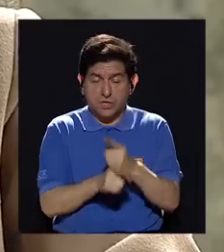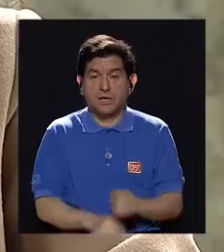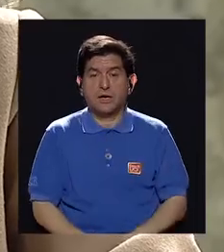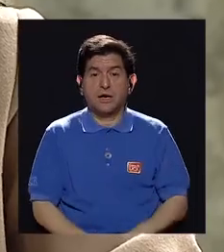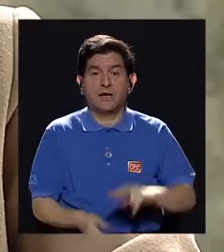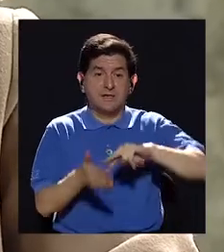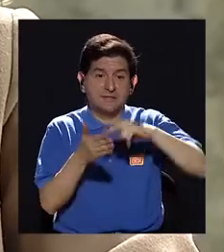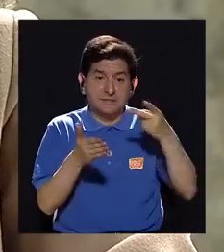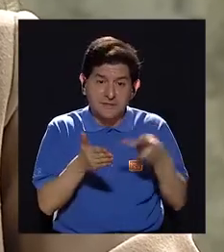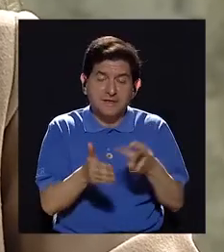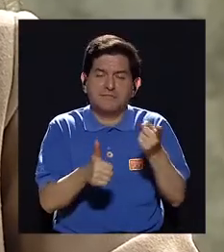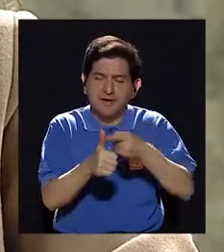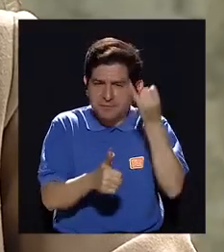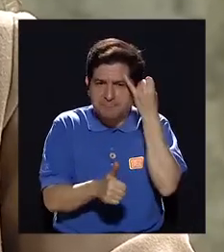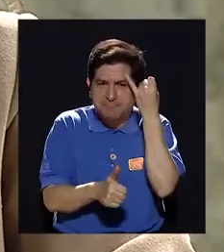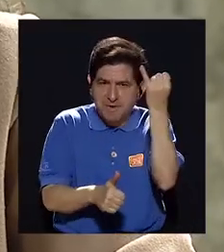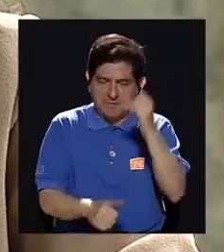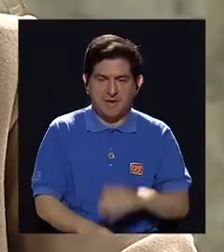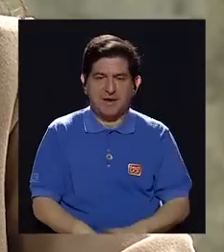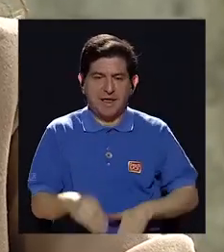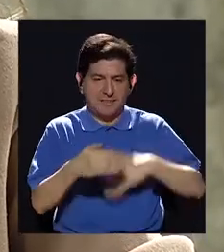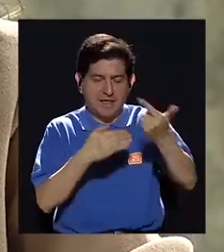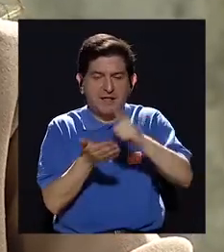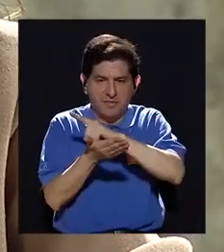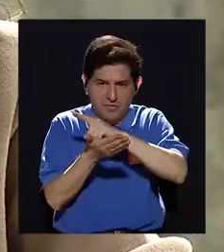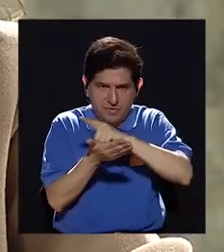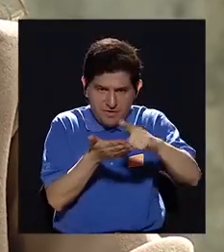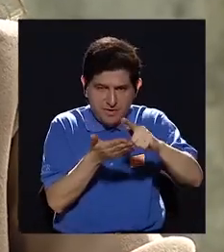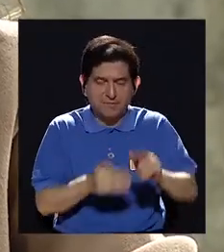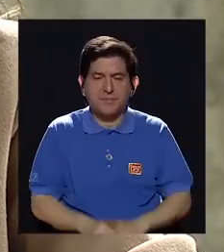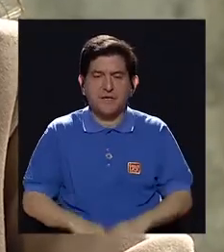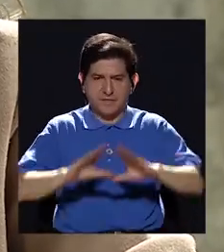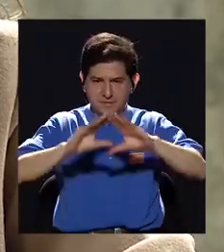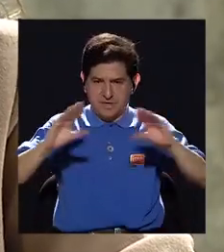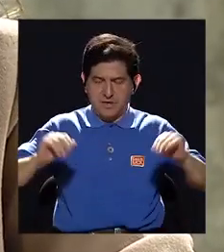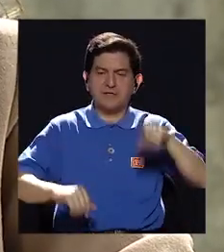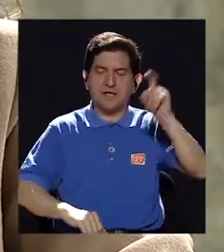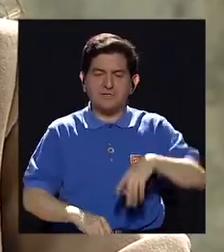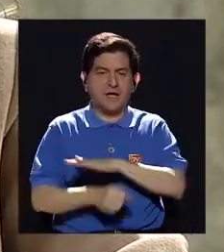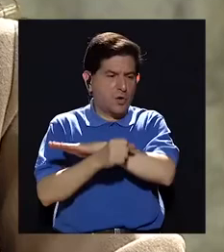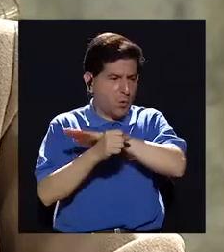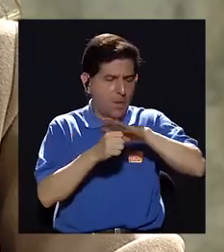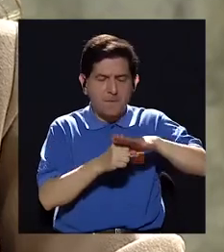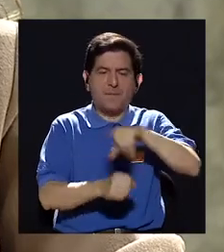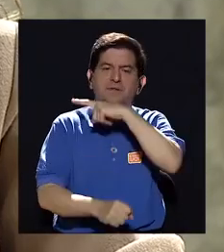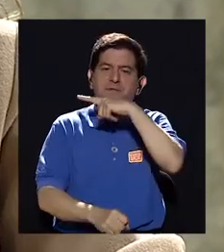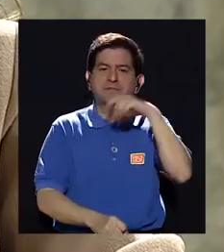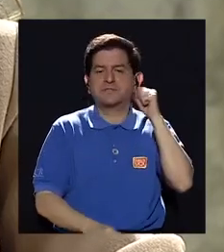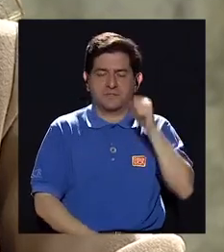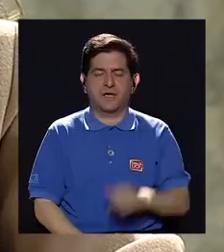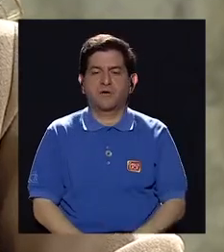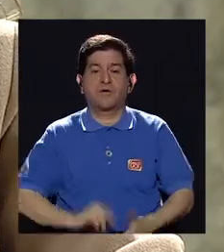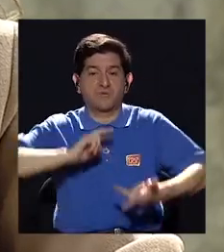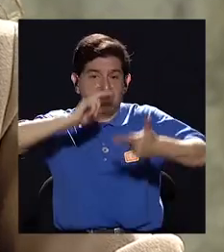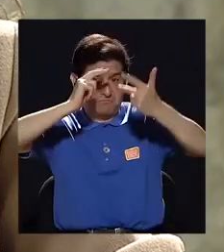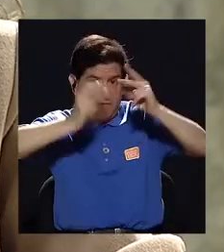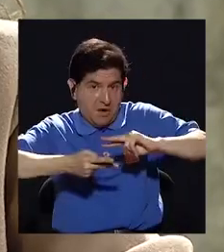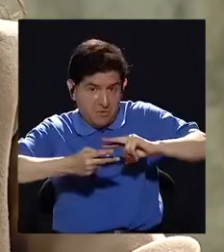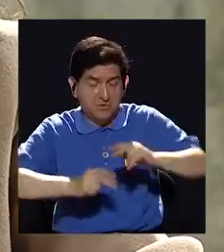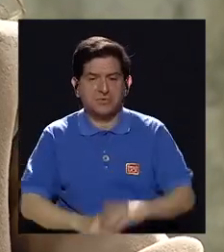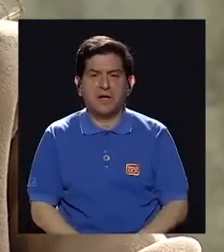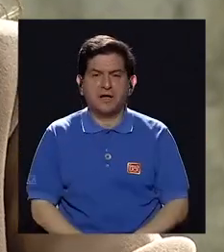es el primer tip, diría yo, que después de un baño el colchón tiene que quedar completamente seco. Seco. De lo